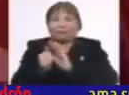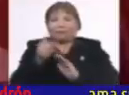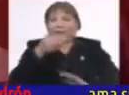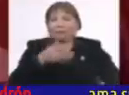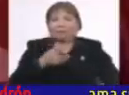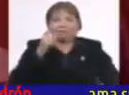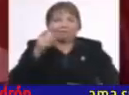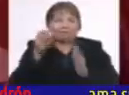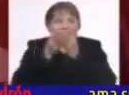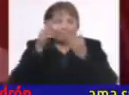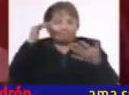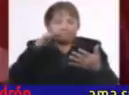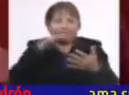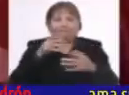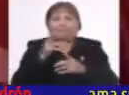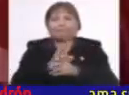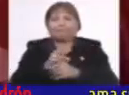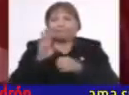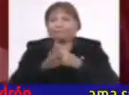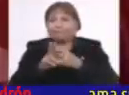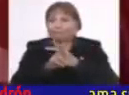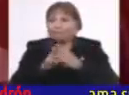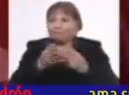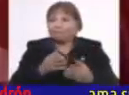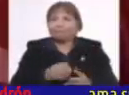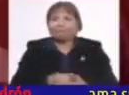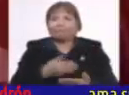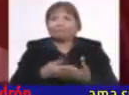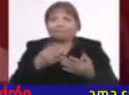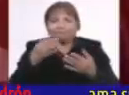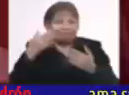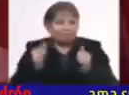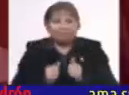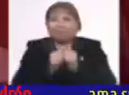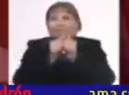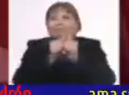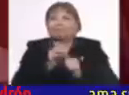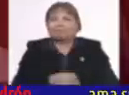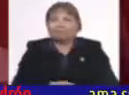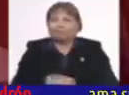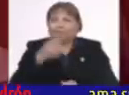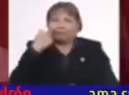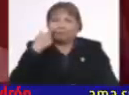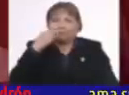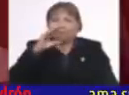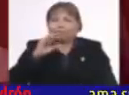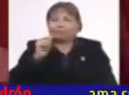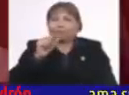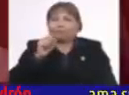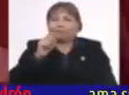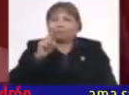más estudiosos de la seguridad ciudadana fue acompañándome el señor castro